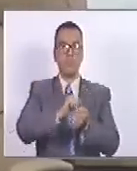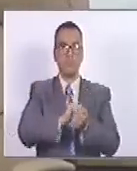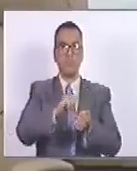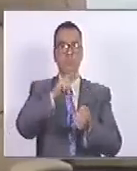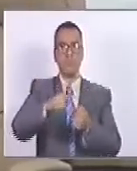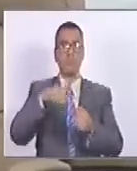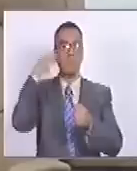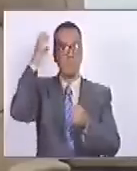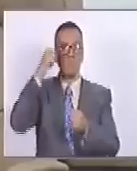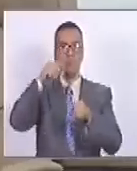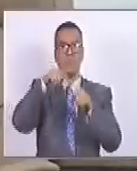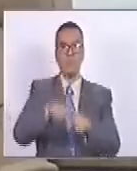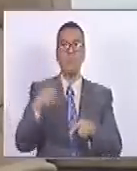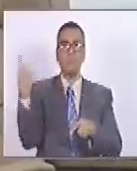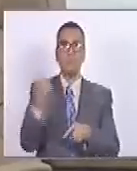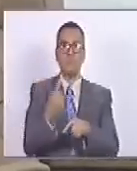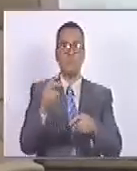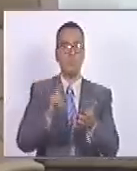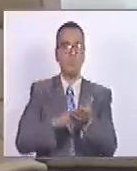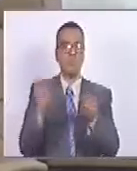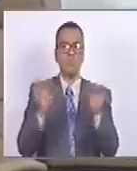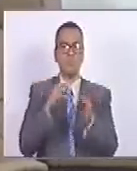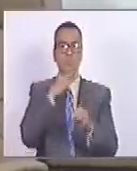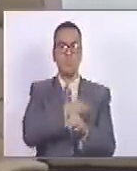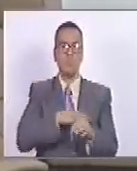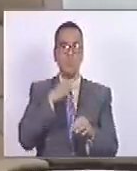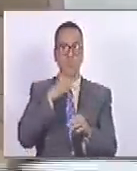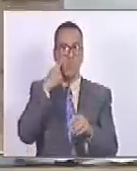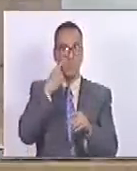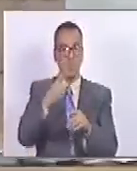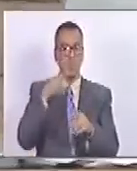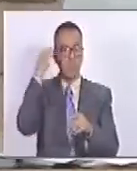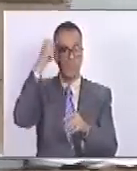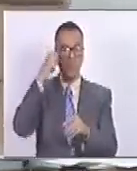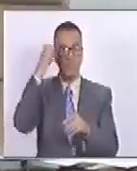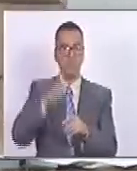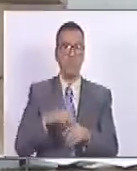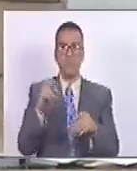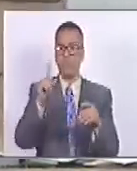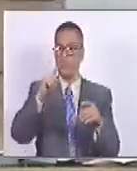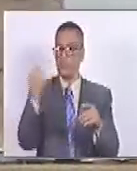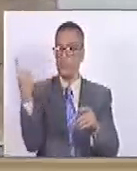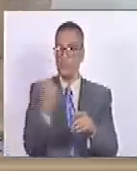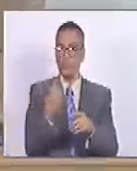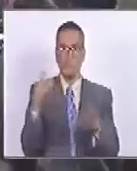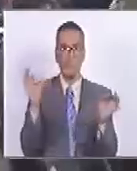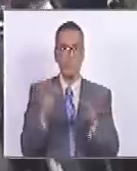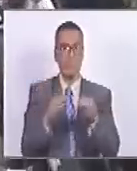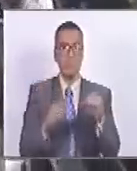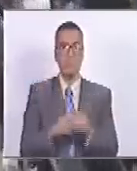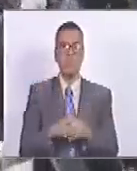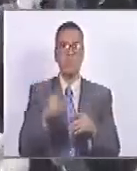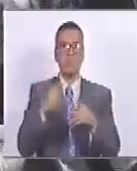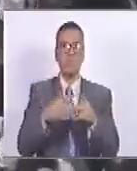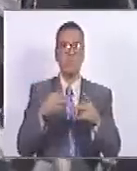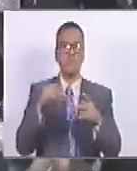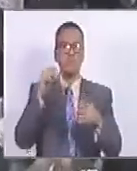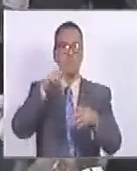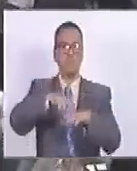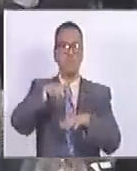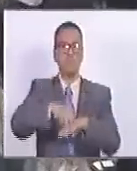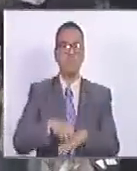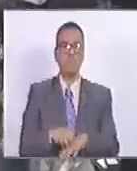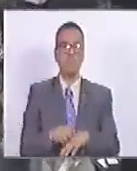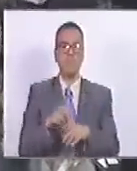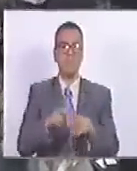Parlamento Europeo. Aquí no vuelve ninguna misión de observación europea. No vuelve por grosero, por colonialista,